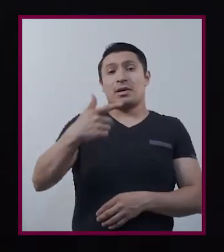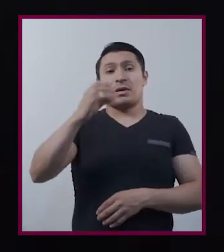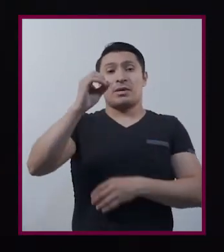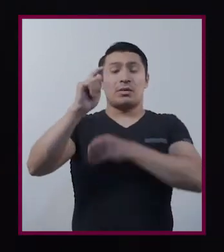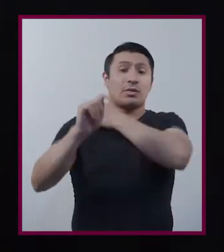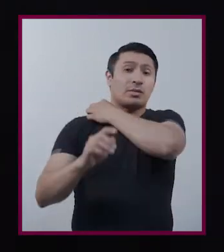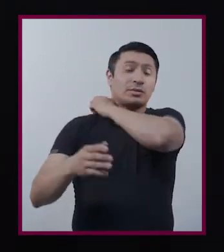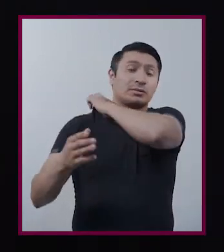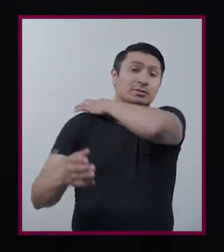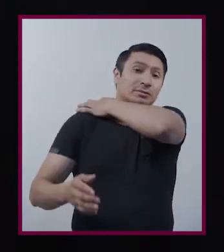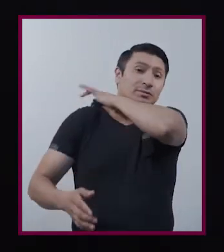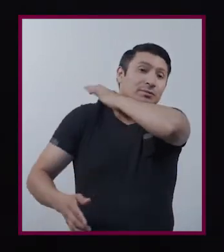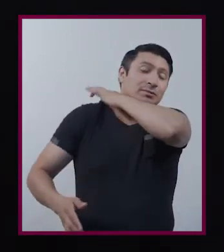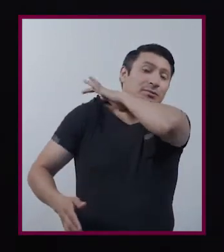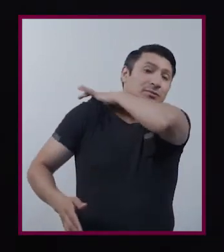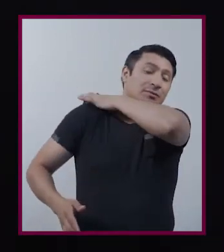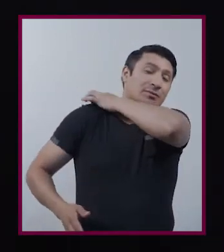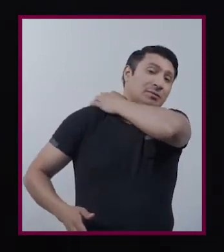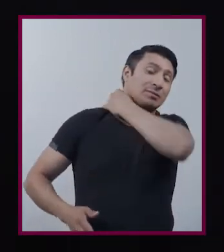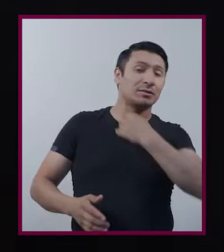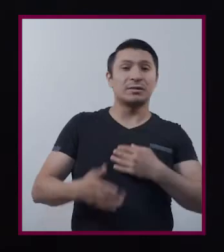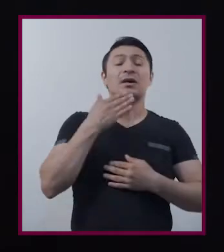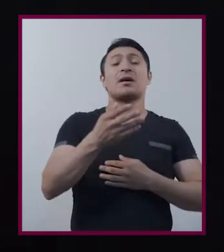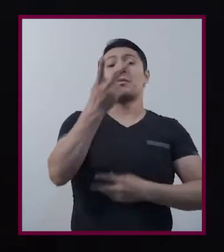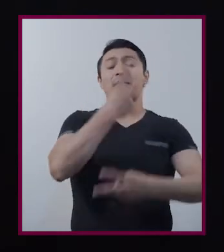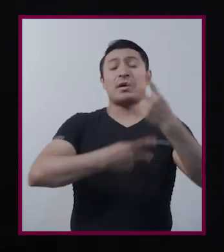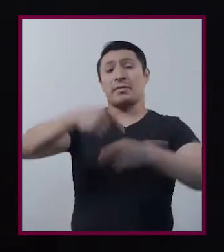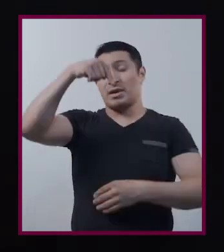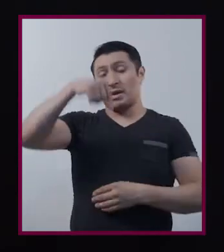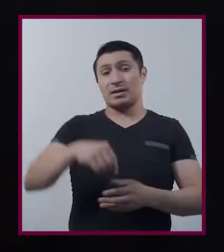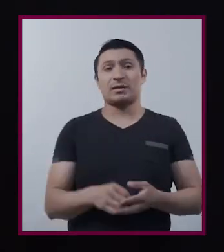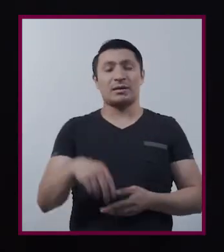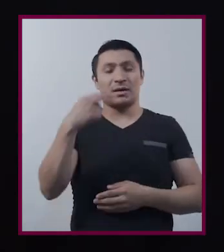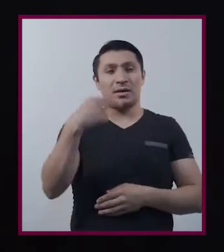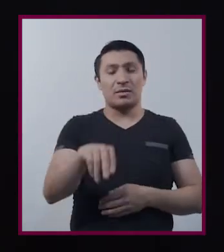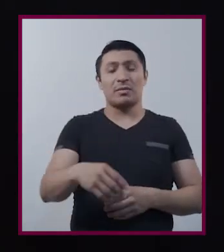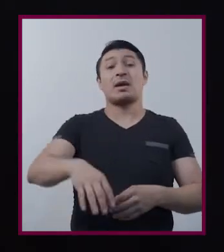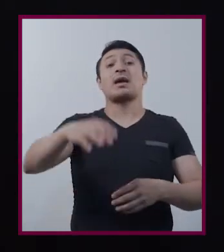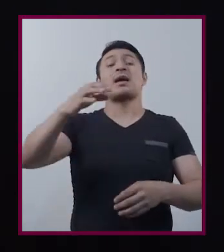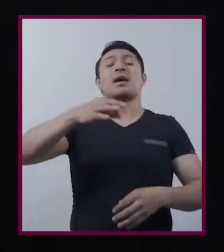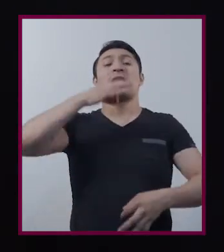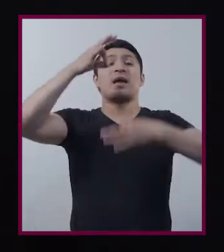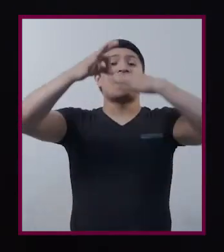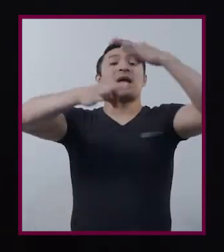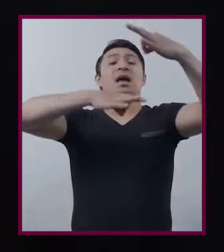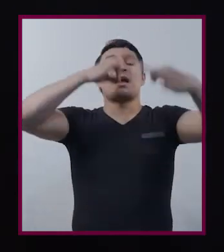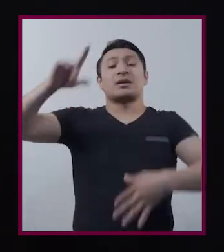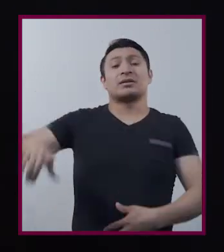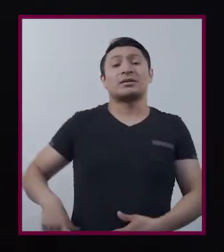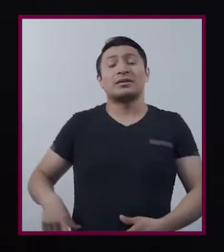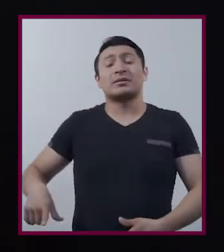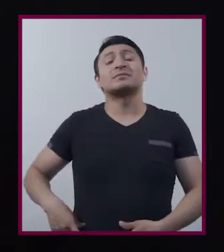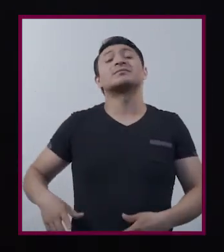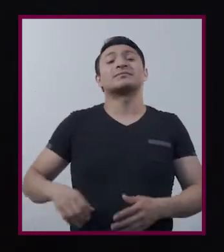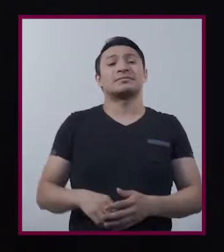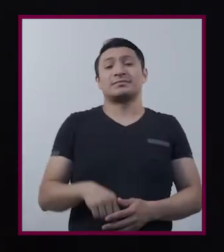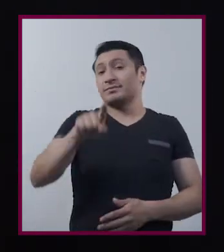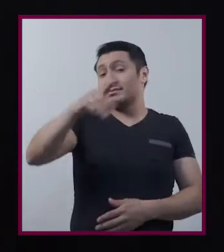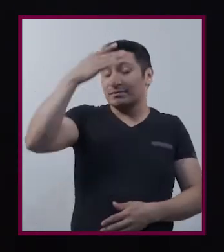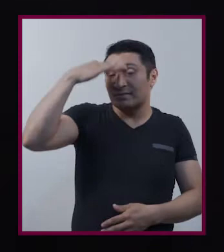Cortázar y les doy la bienvenida a este programa de conciencia histórica llamado Extra, las noticias del